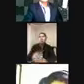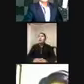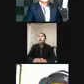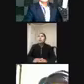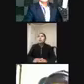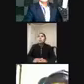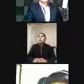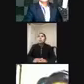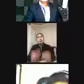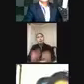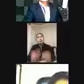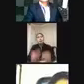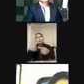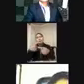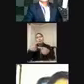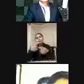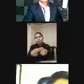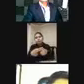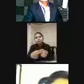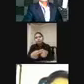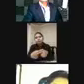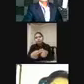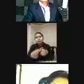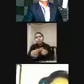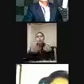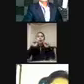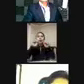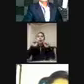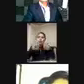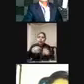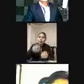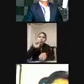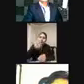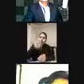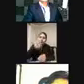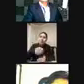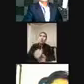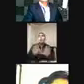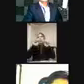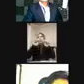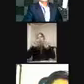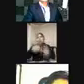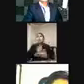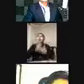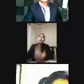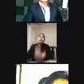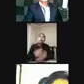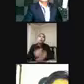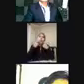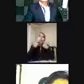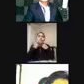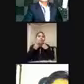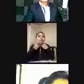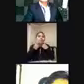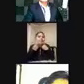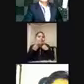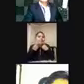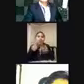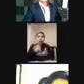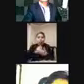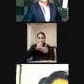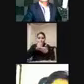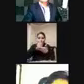babeo cese completamente. Pero sí con los ejercicios, corrigiendo el tema de la mandíbula,